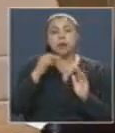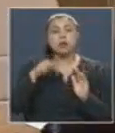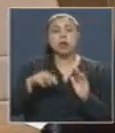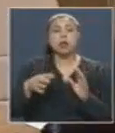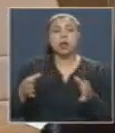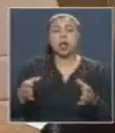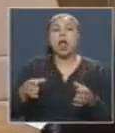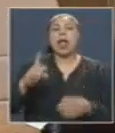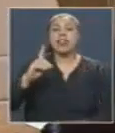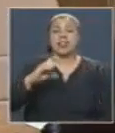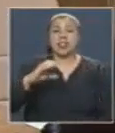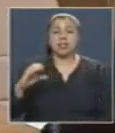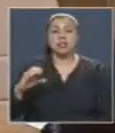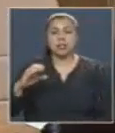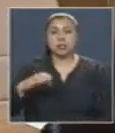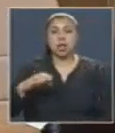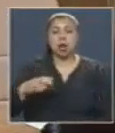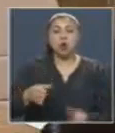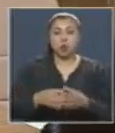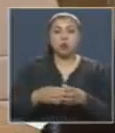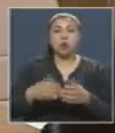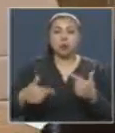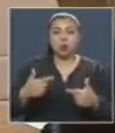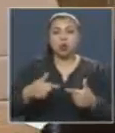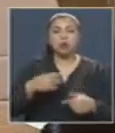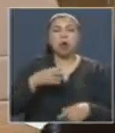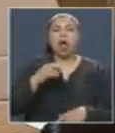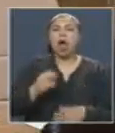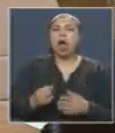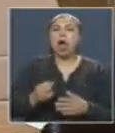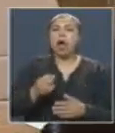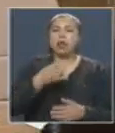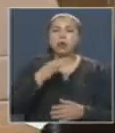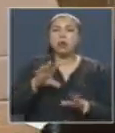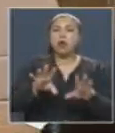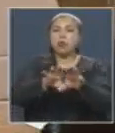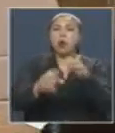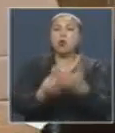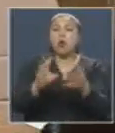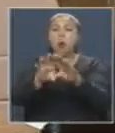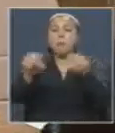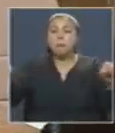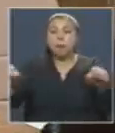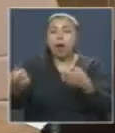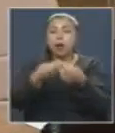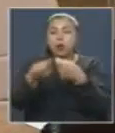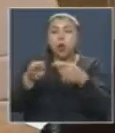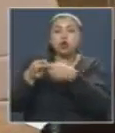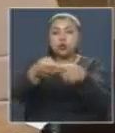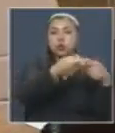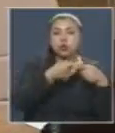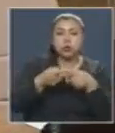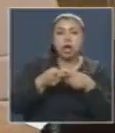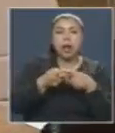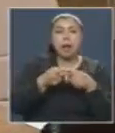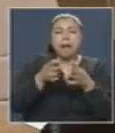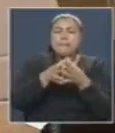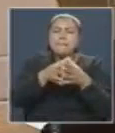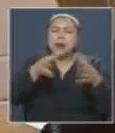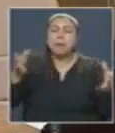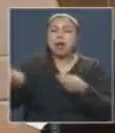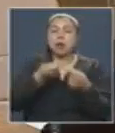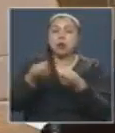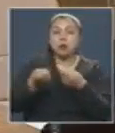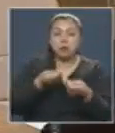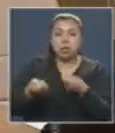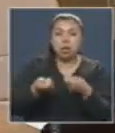la Democracia Cristiana, ha denominado un nuevo pacto económico y social, por el crecimiento